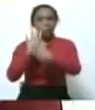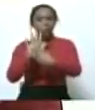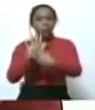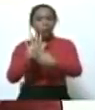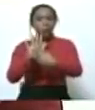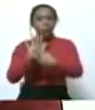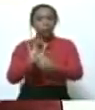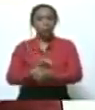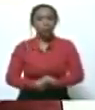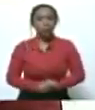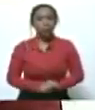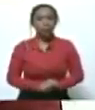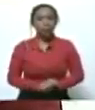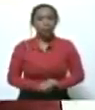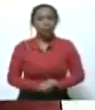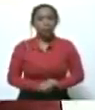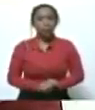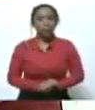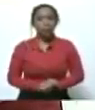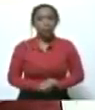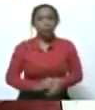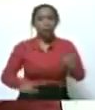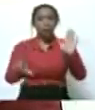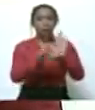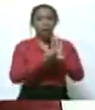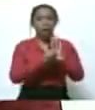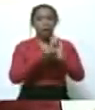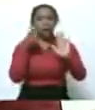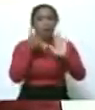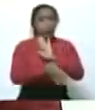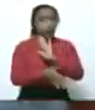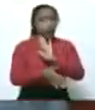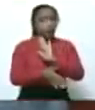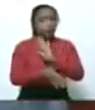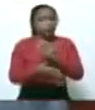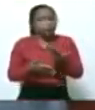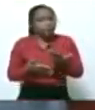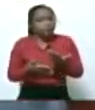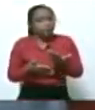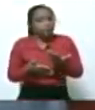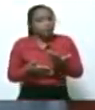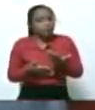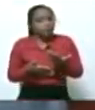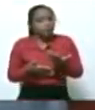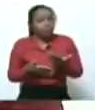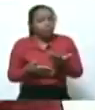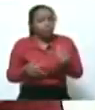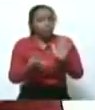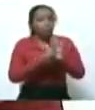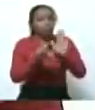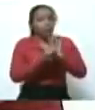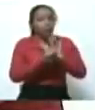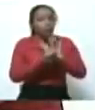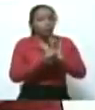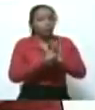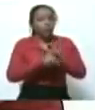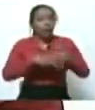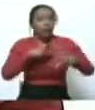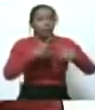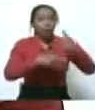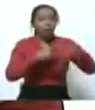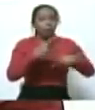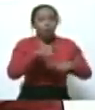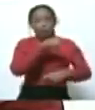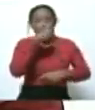sacaron una ley que legaliza parte de la producción de